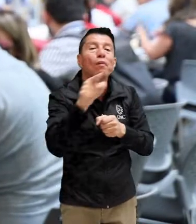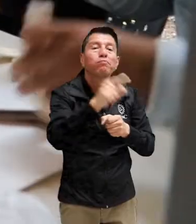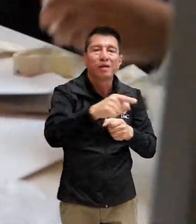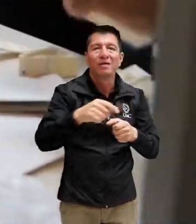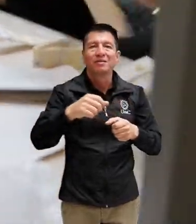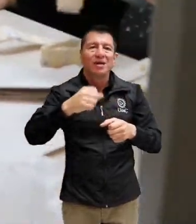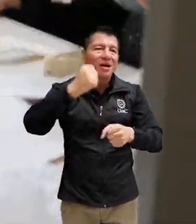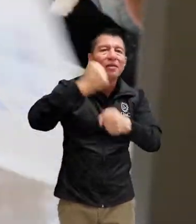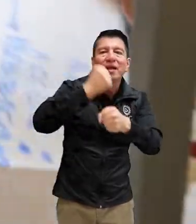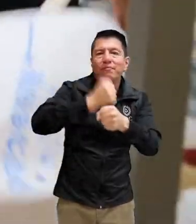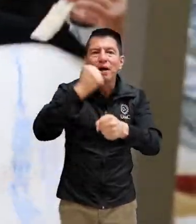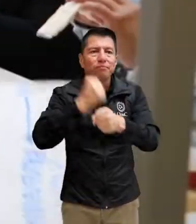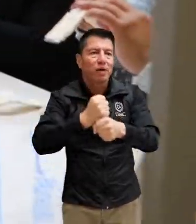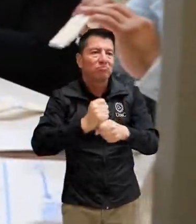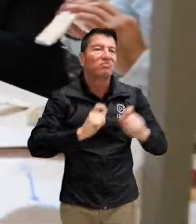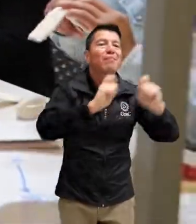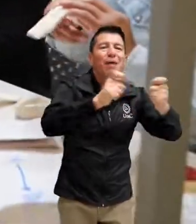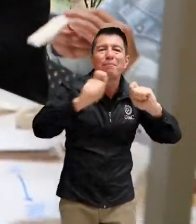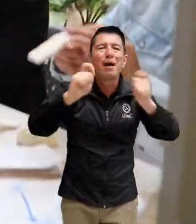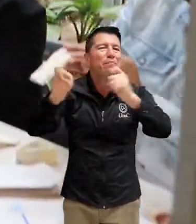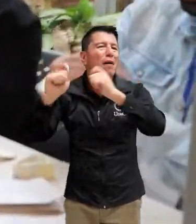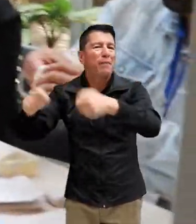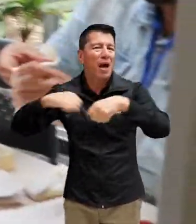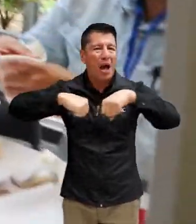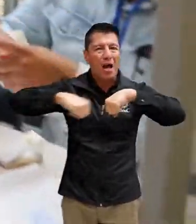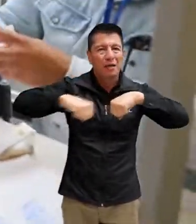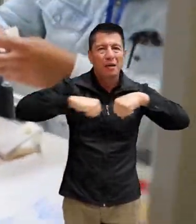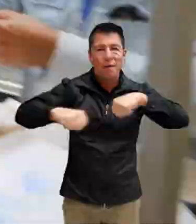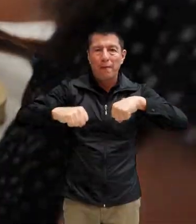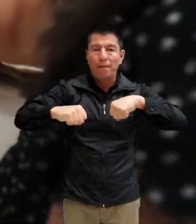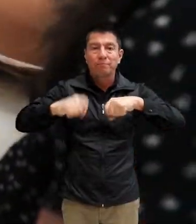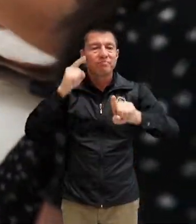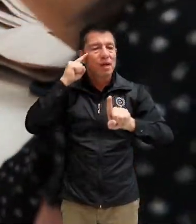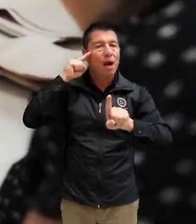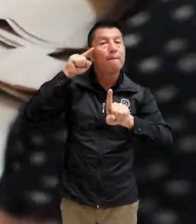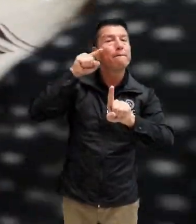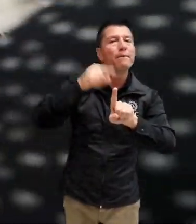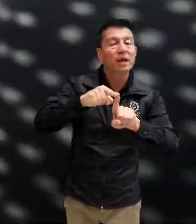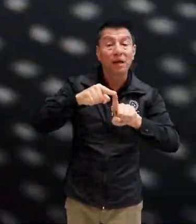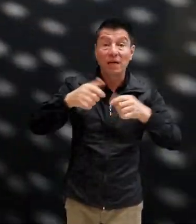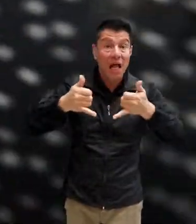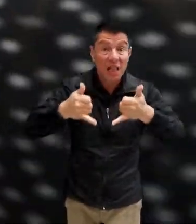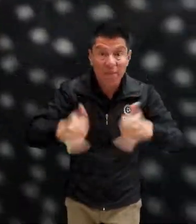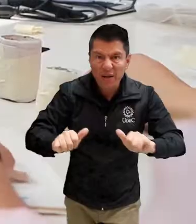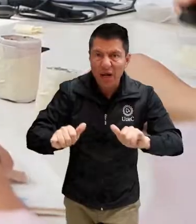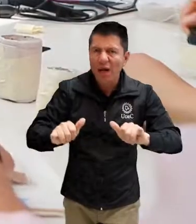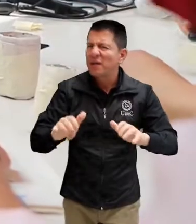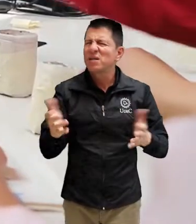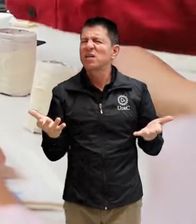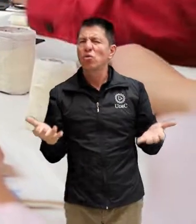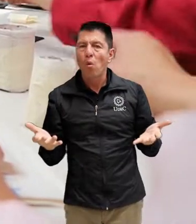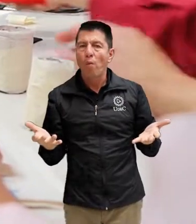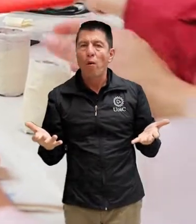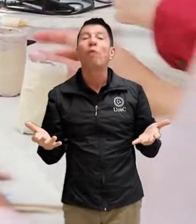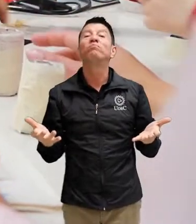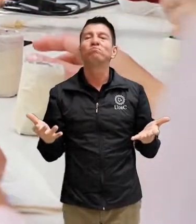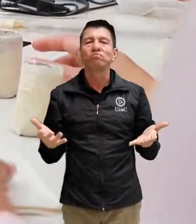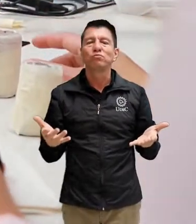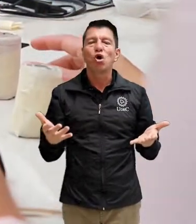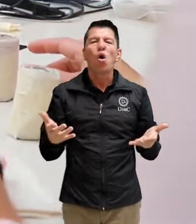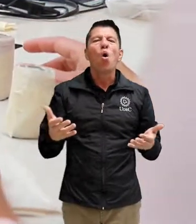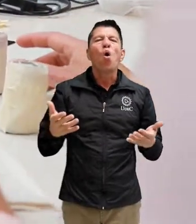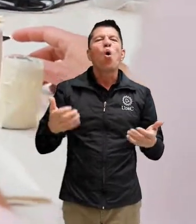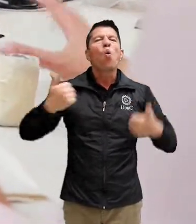tarea arbitraria, pero cuyo propósito es que al finalizar quede en evidencia cuál es el